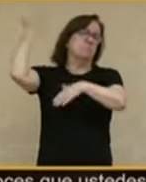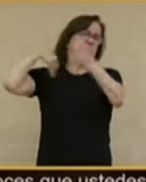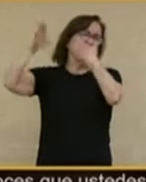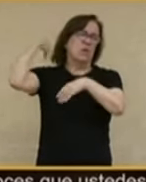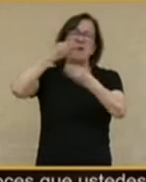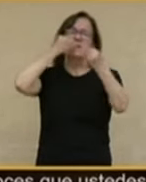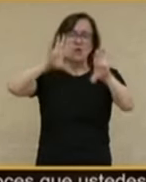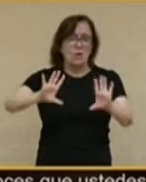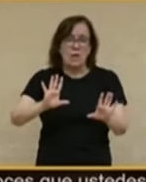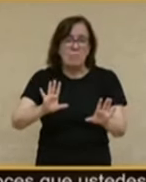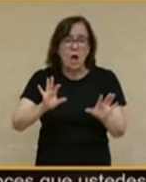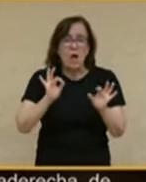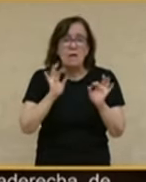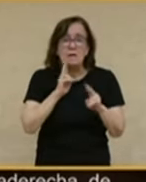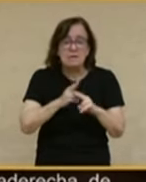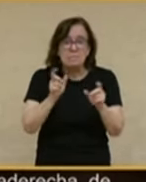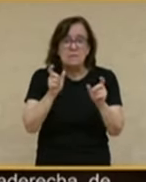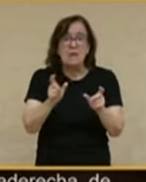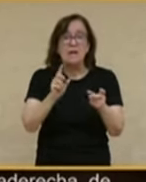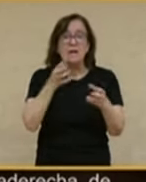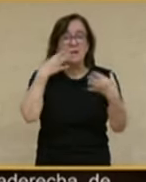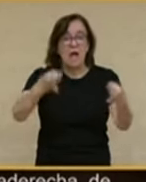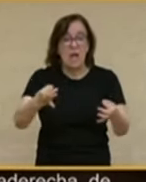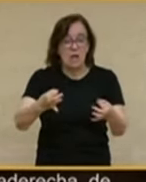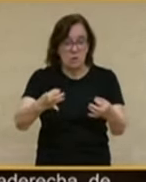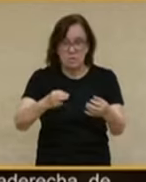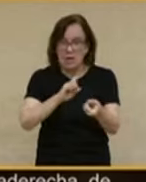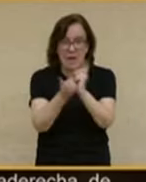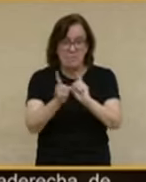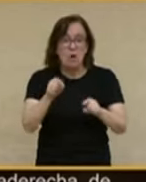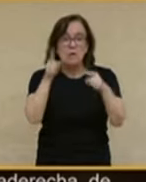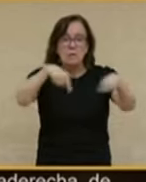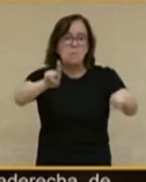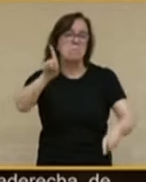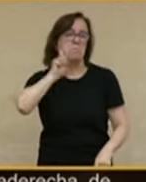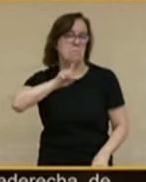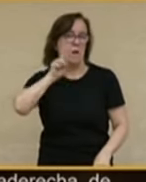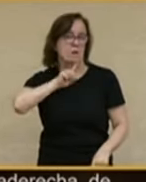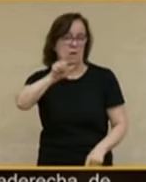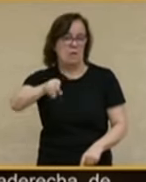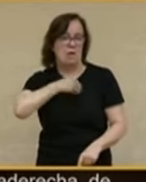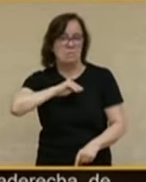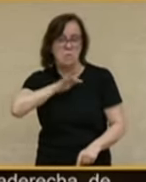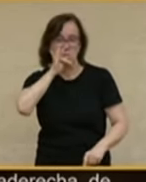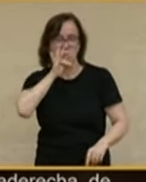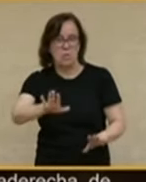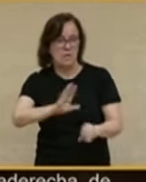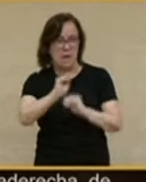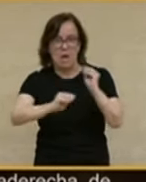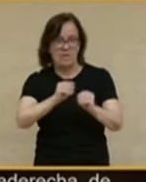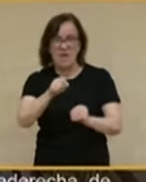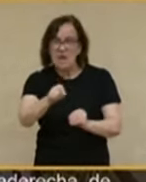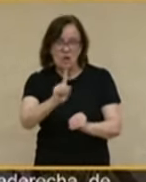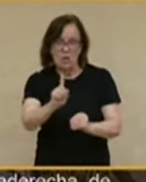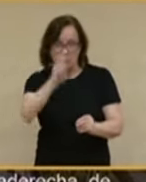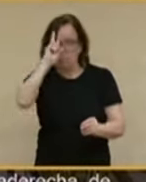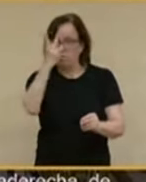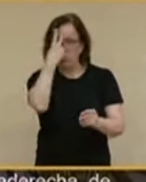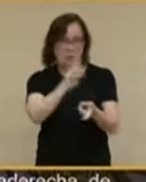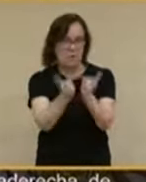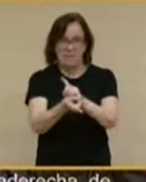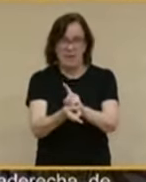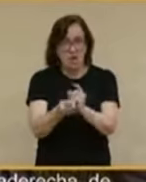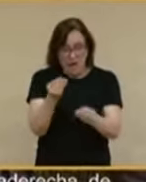hay una realidad que no cambia. Ustedes han mentido a los españoles porque prometieron no hacer esto.